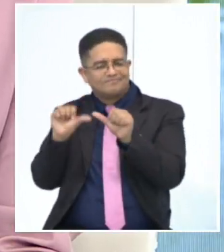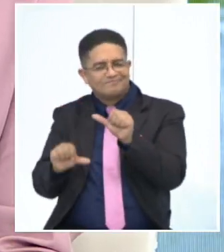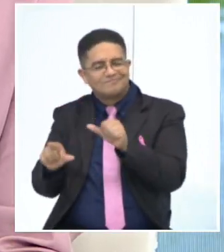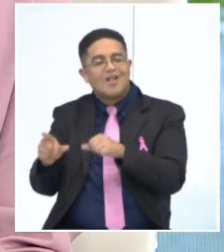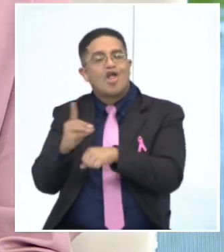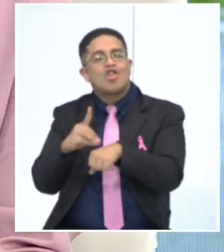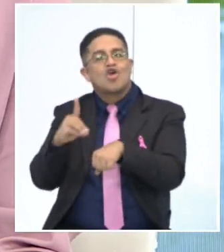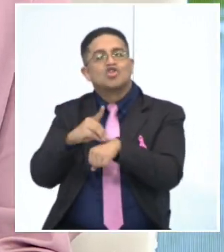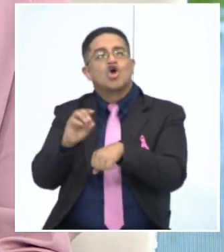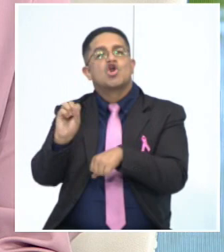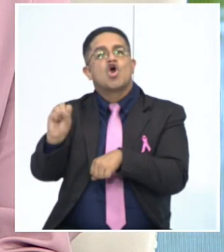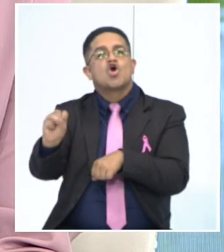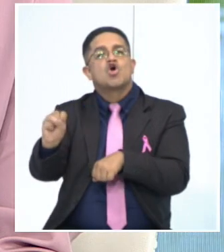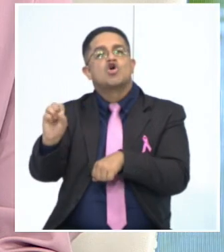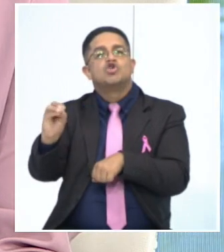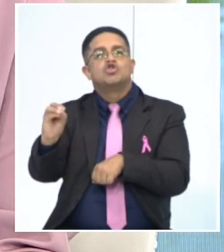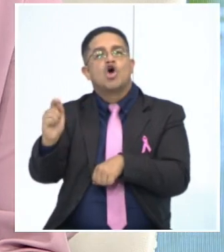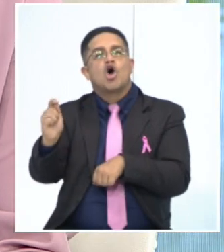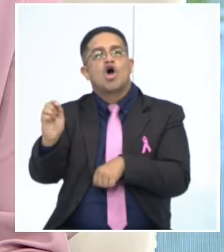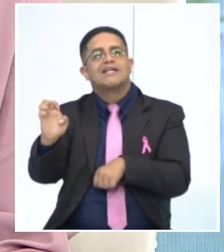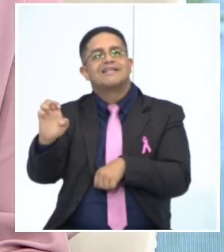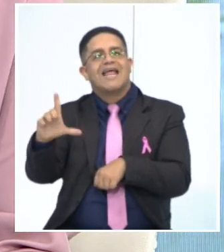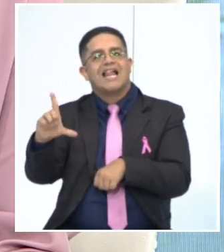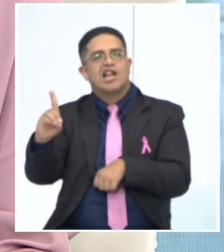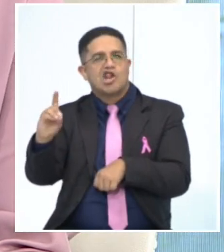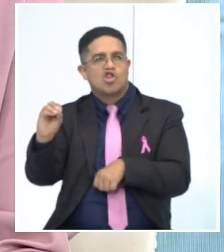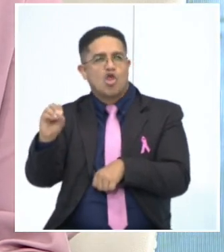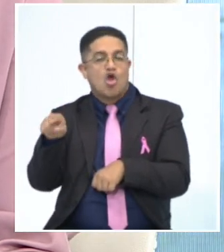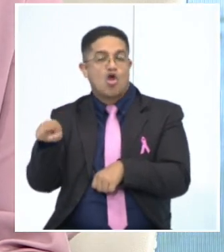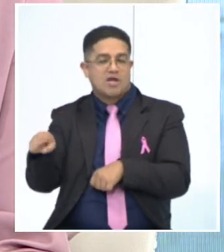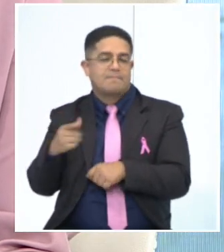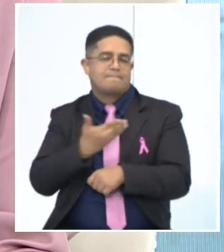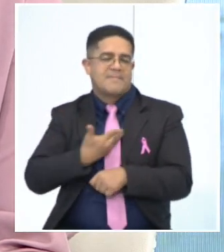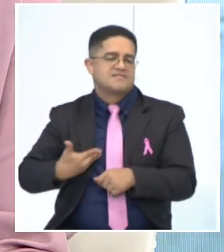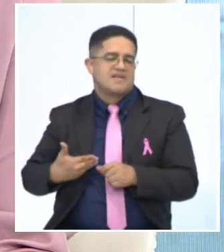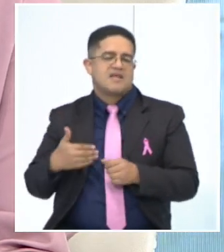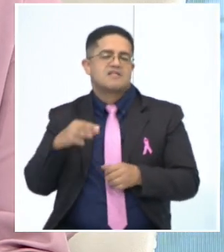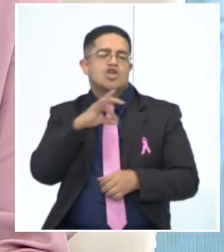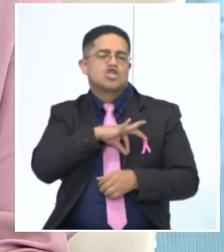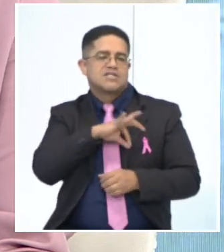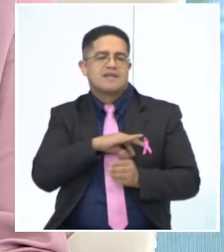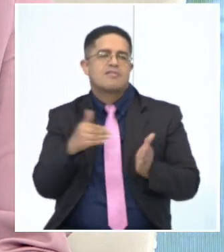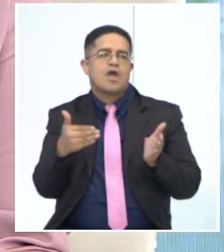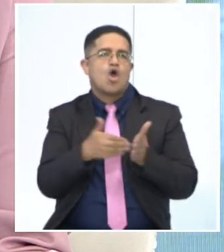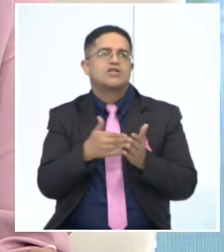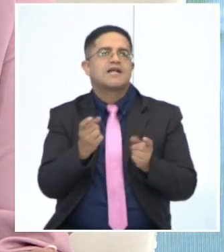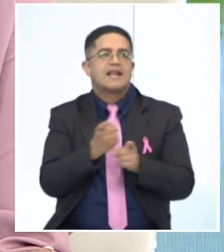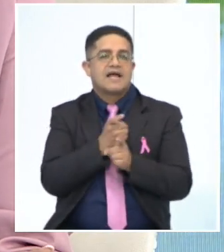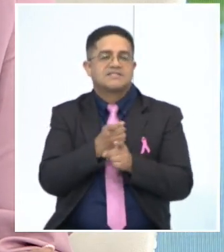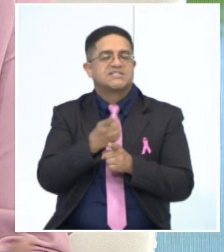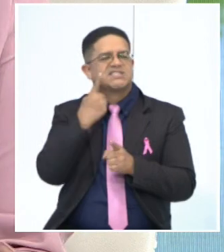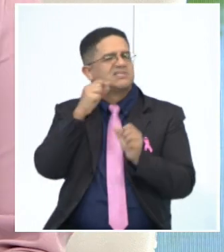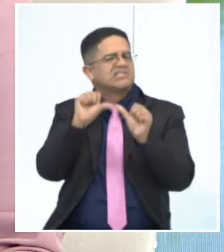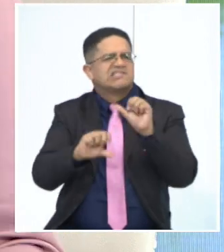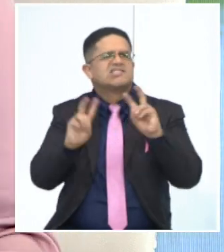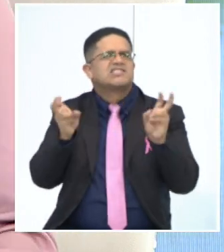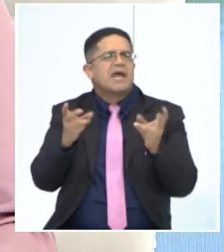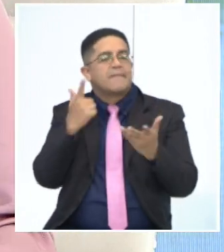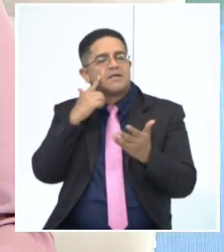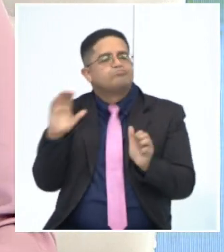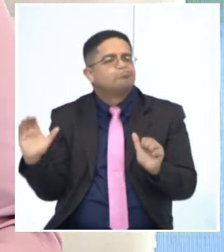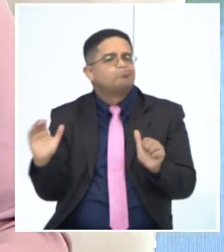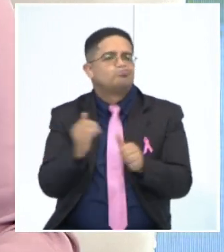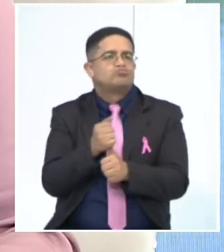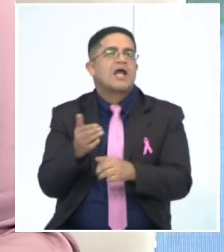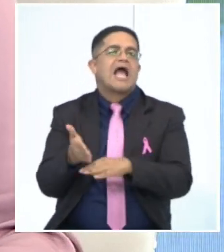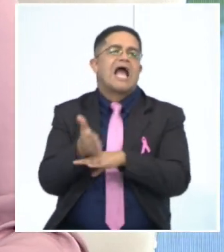Soteldo, vicepresidente de la Sociedad Anticancerosa de Venezuela. Estamos hablando sobre la prevención. La prevención se hace haciendo un diagnóstico